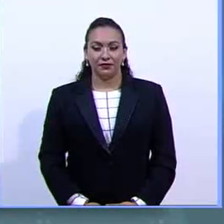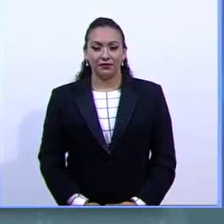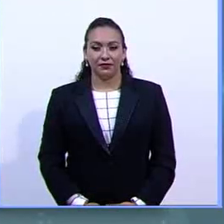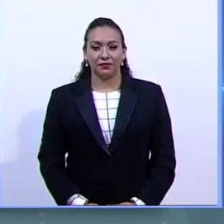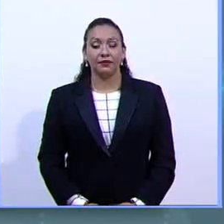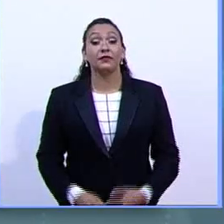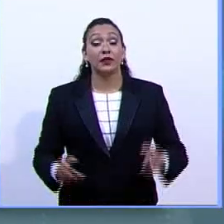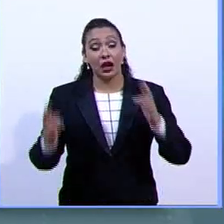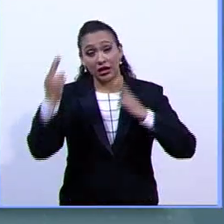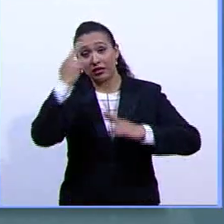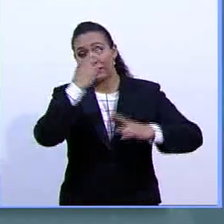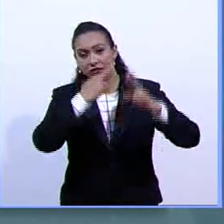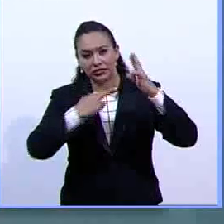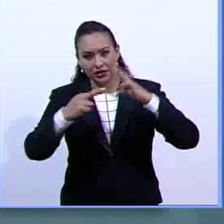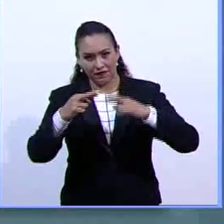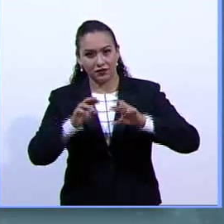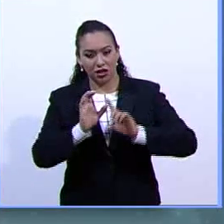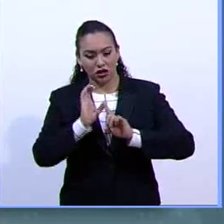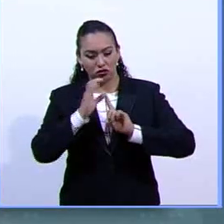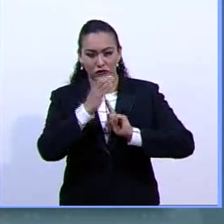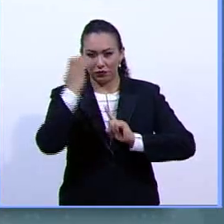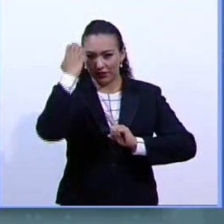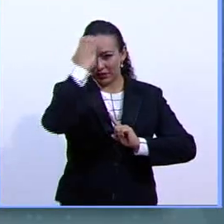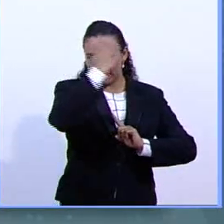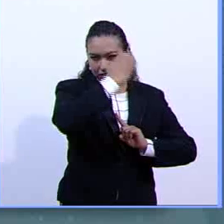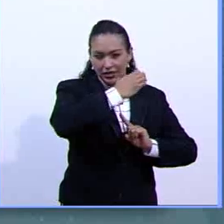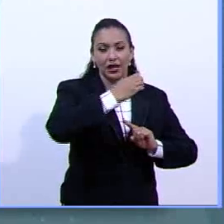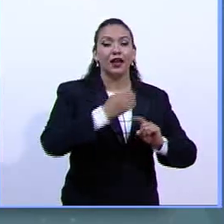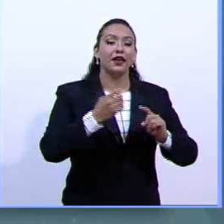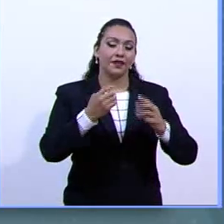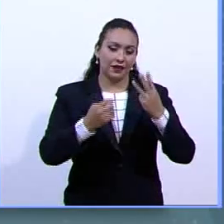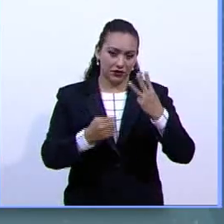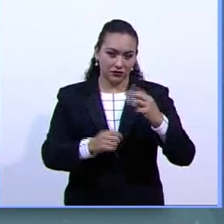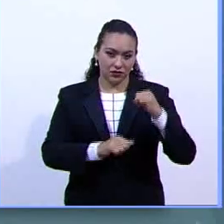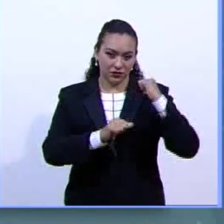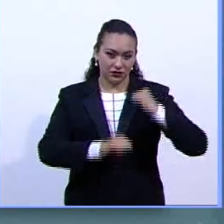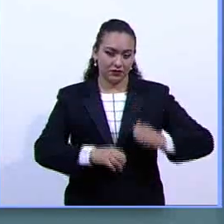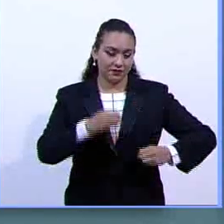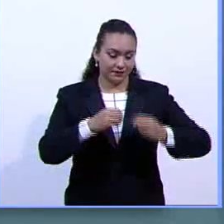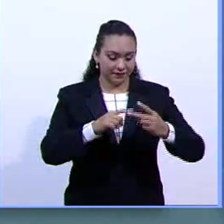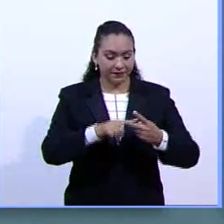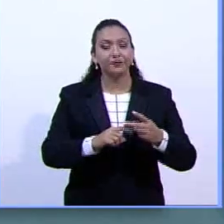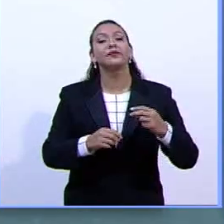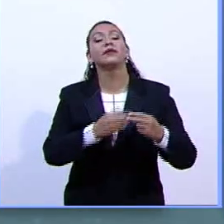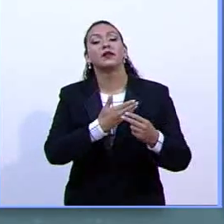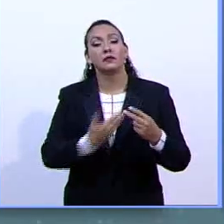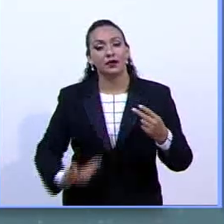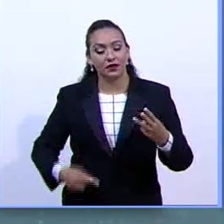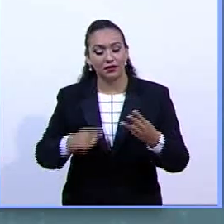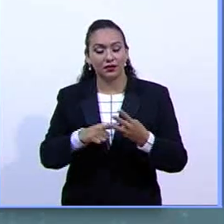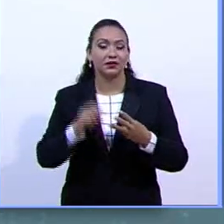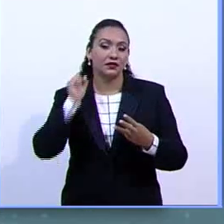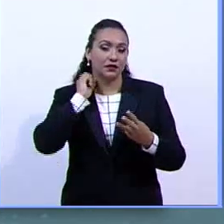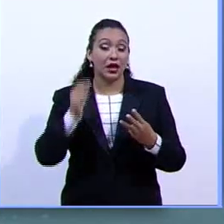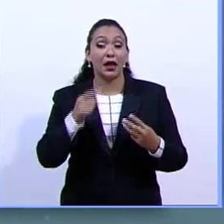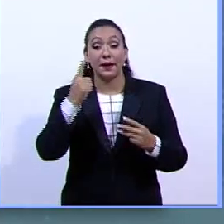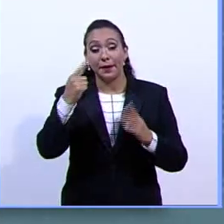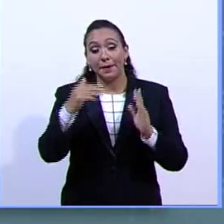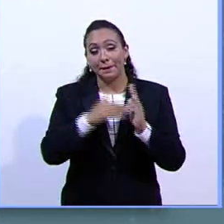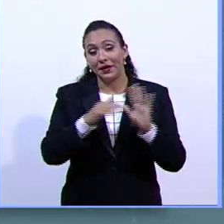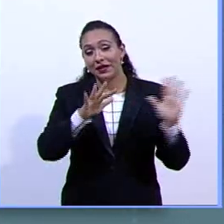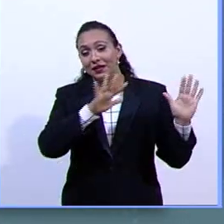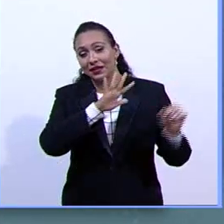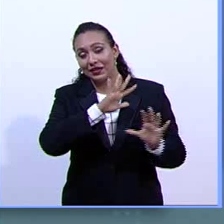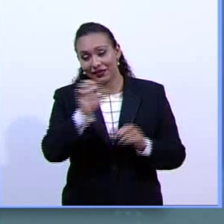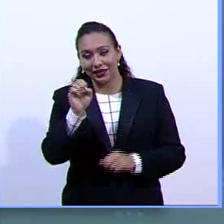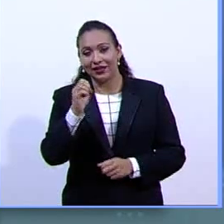Tras la revisión por parte de los comités de evaluación de los tres poderes en el Estado de México, un total de 1,558